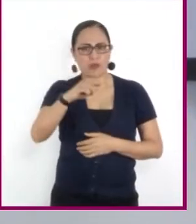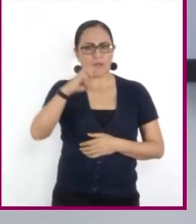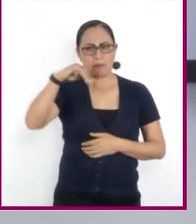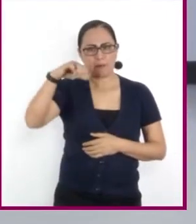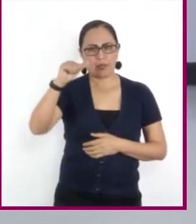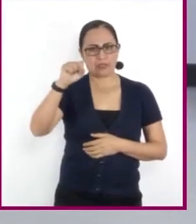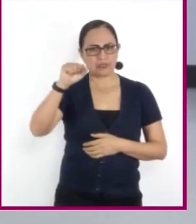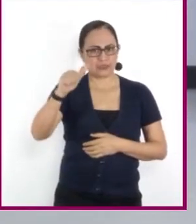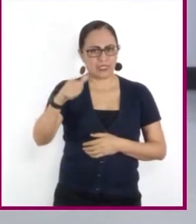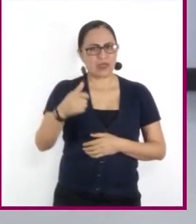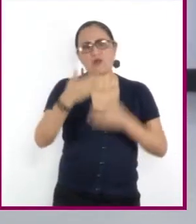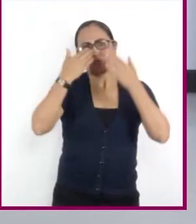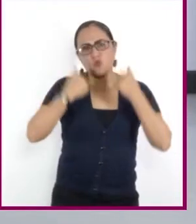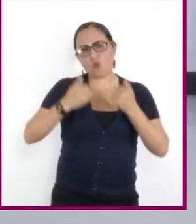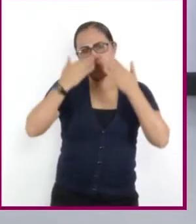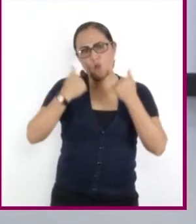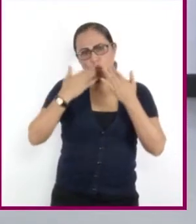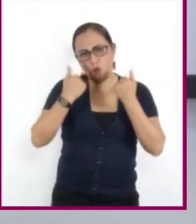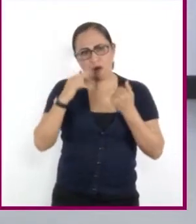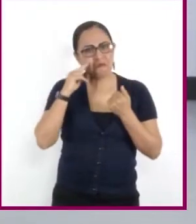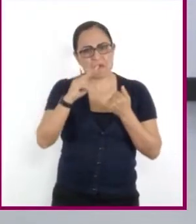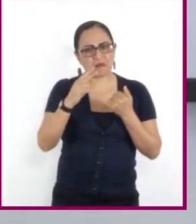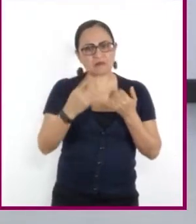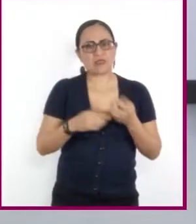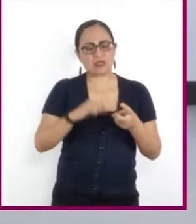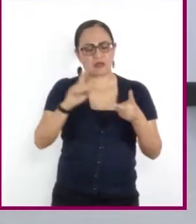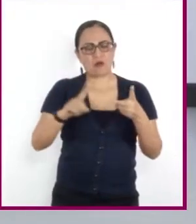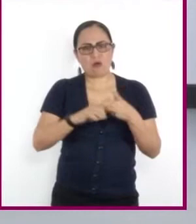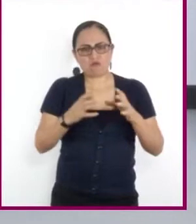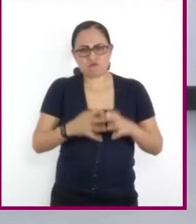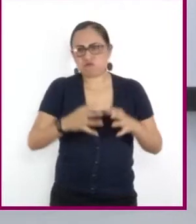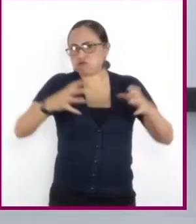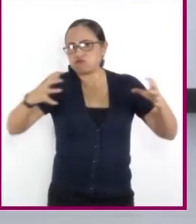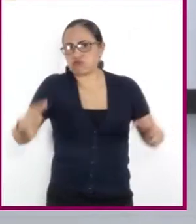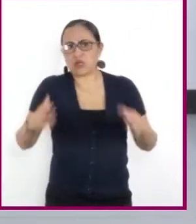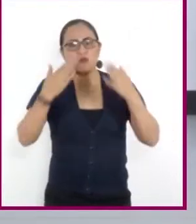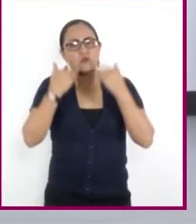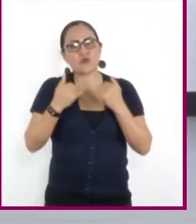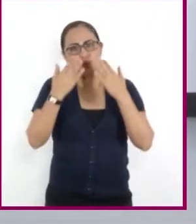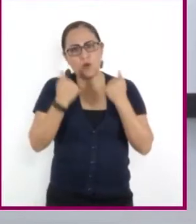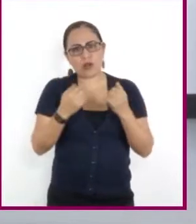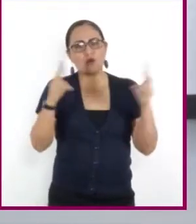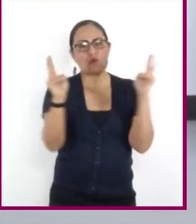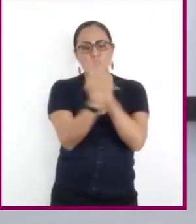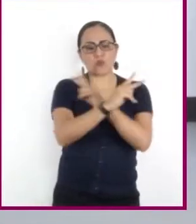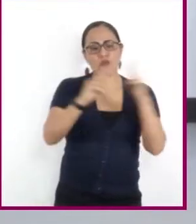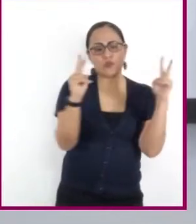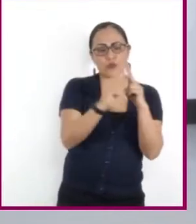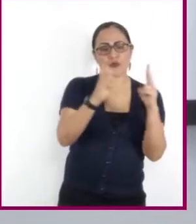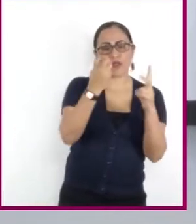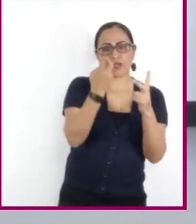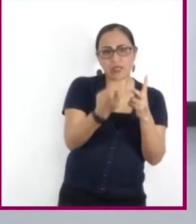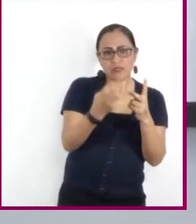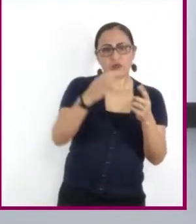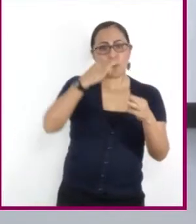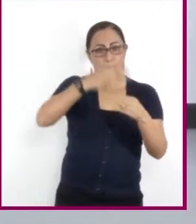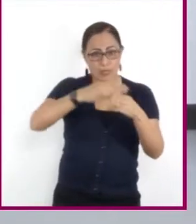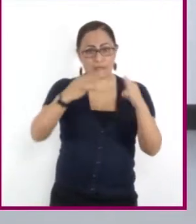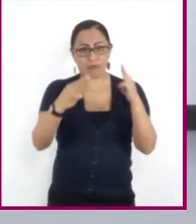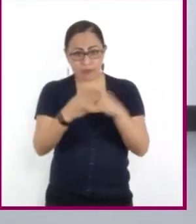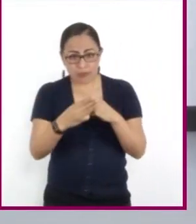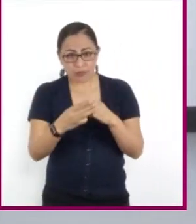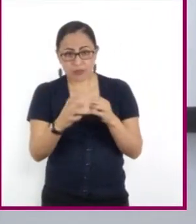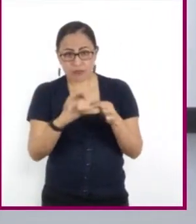esta no existe. Por lo tanto, el volumen tampoco. Entonces mi respuesta es que el aire no es